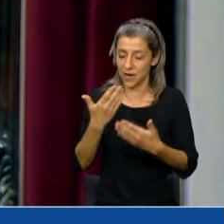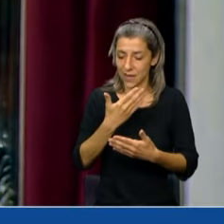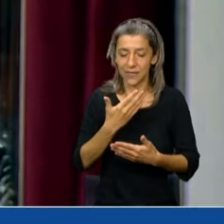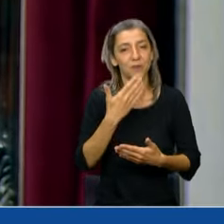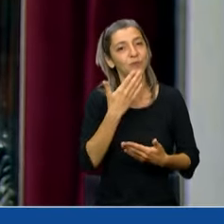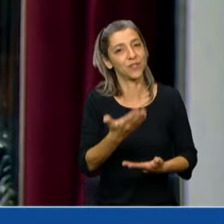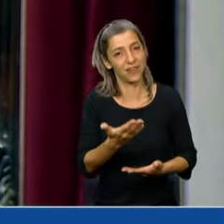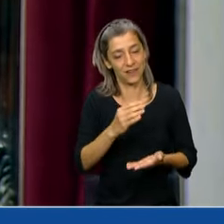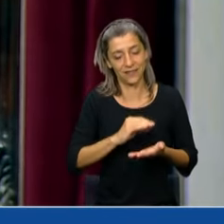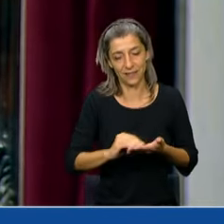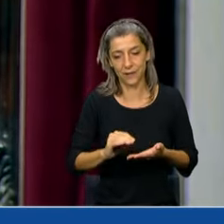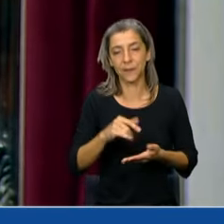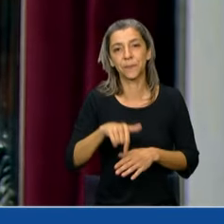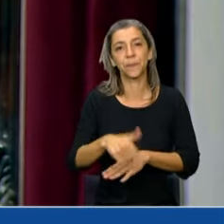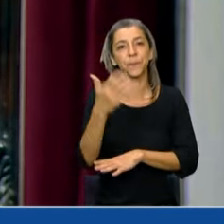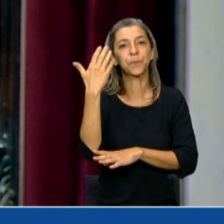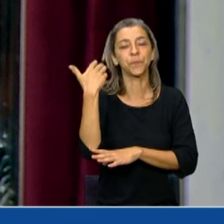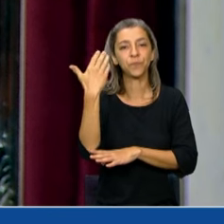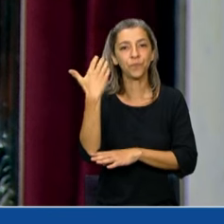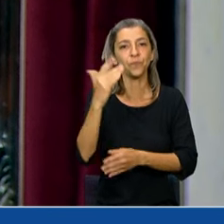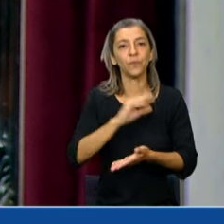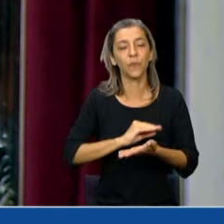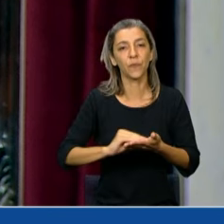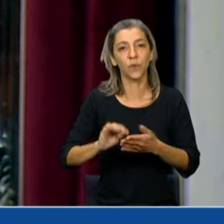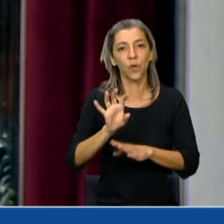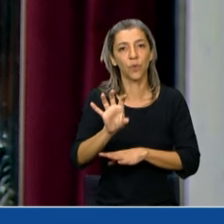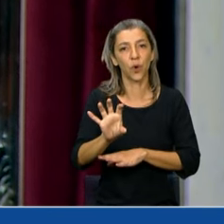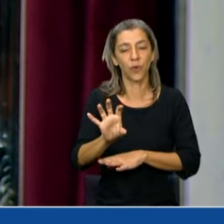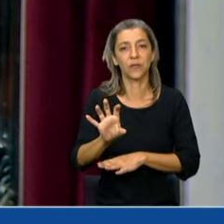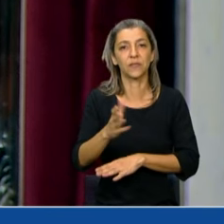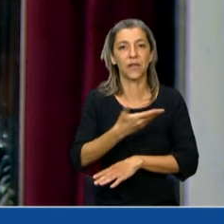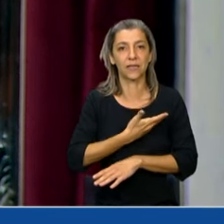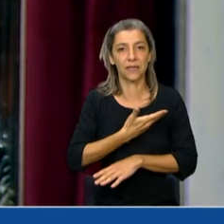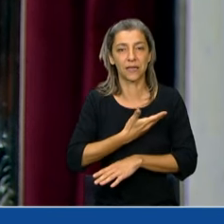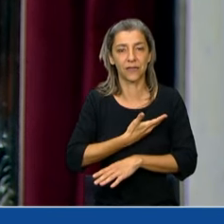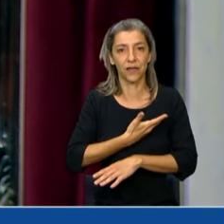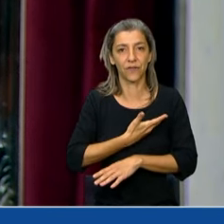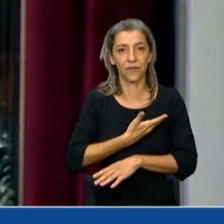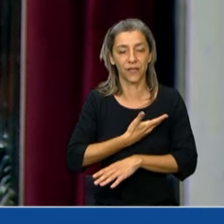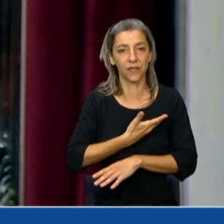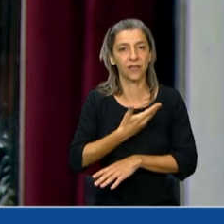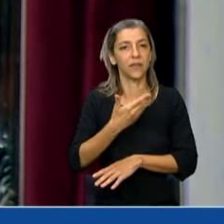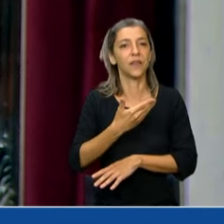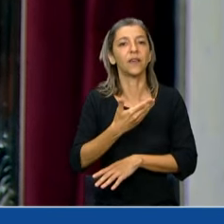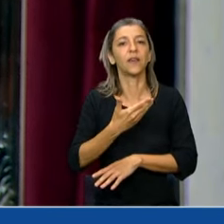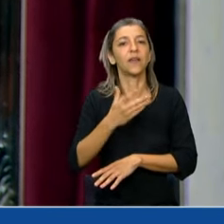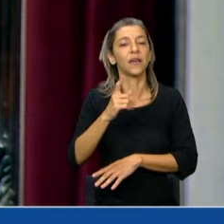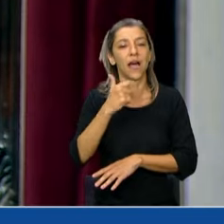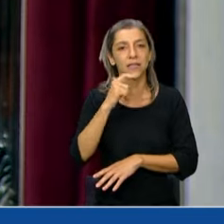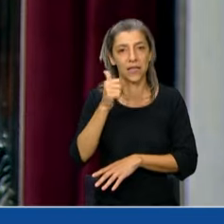diput continú el uso de la palabra la diputada por la provincia de Santa Fe germana Figueroa